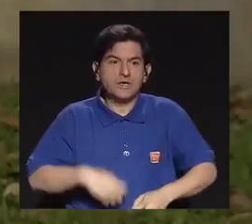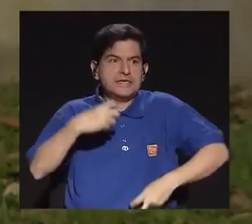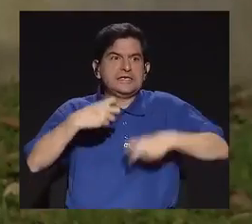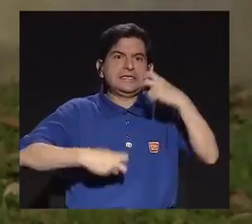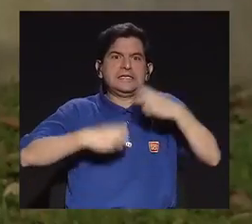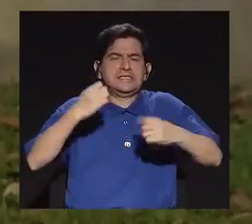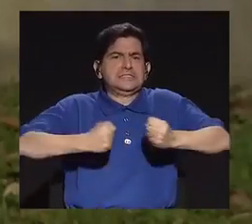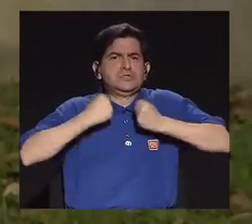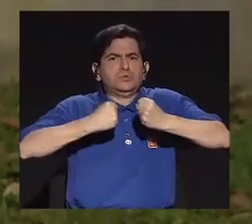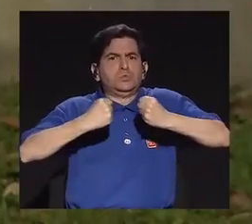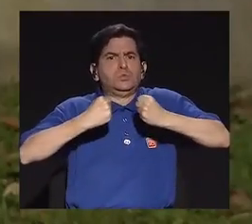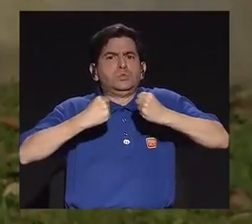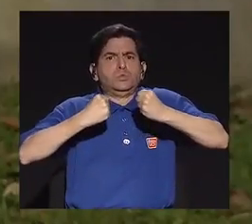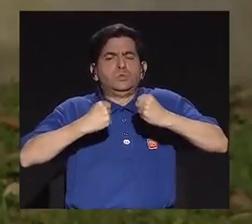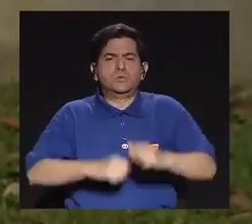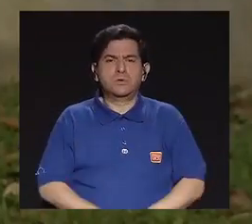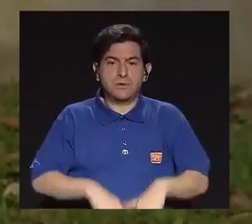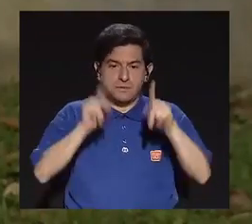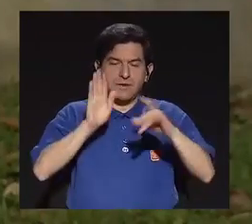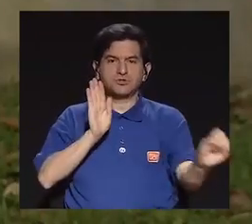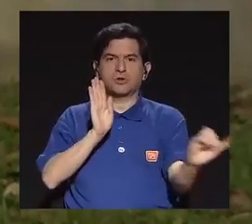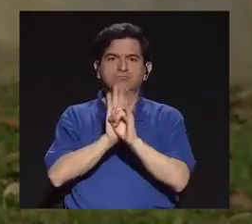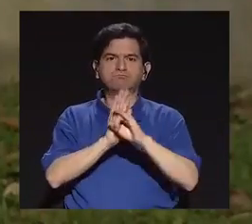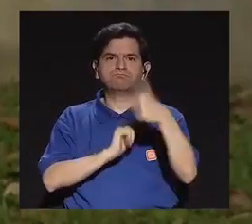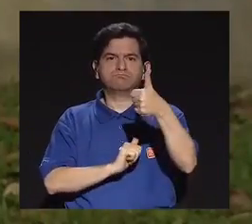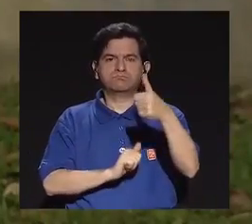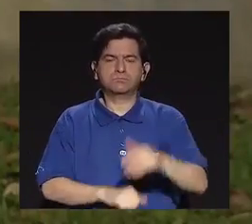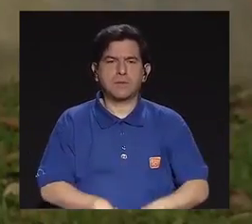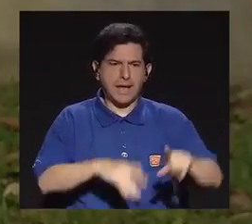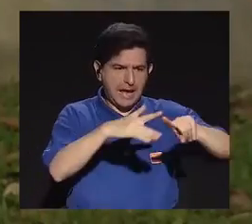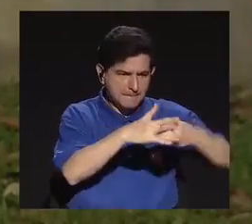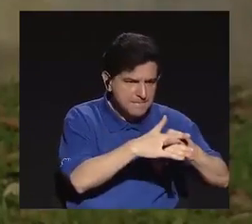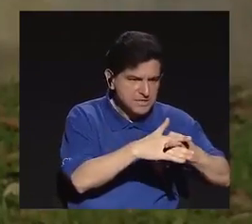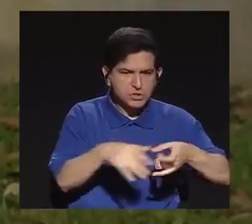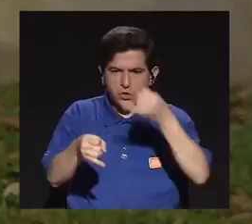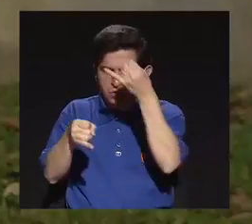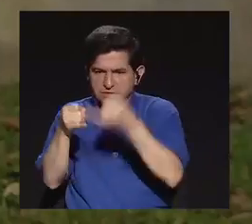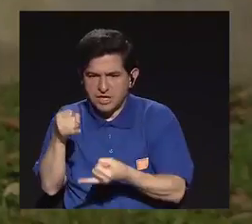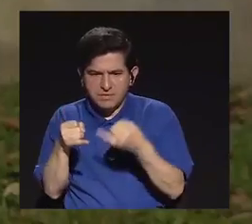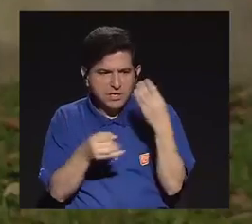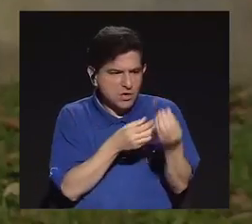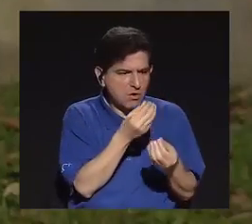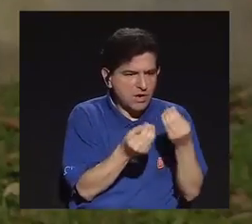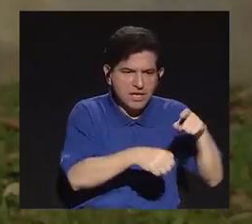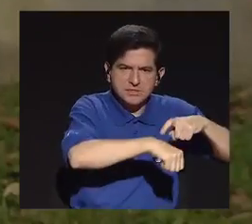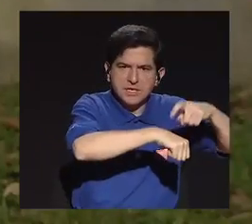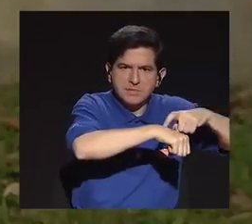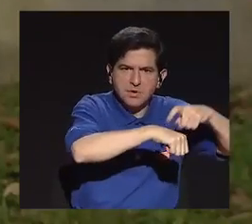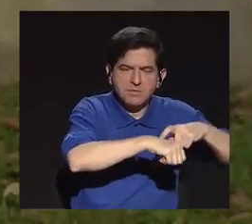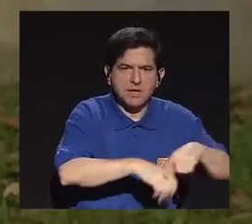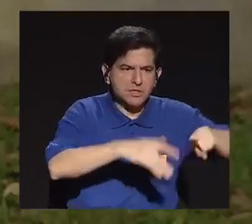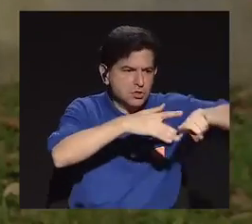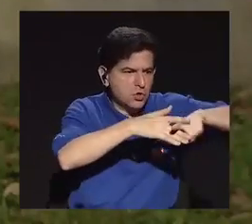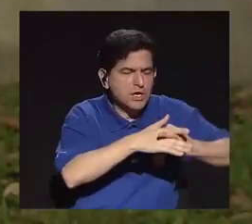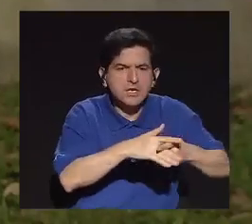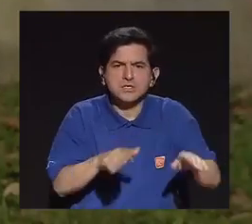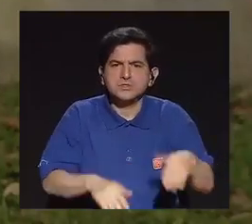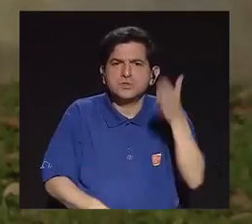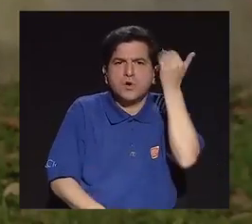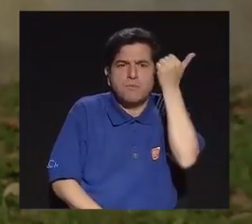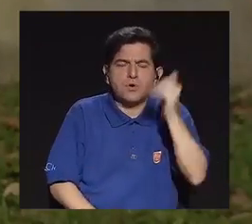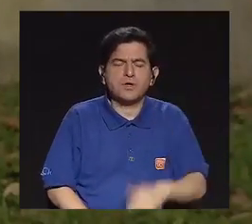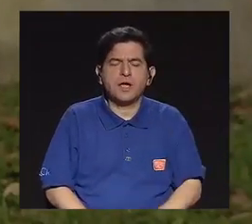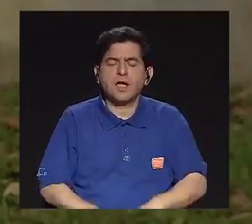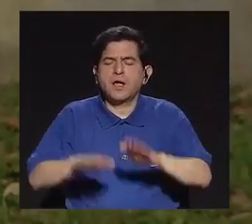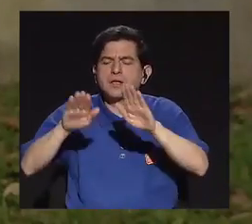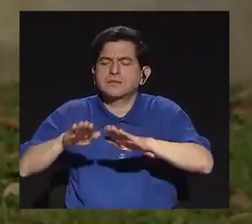crisis fuerte que el paciente la debe identificar muy bien. ¿Cuándo le empezó? ¿Cuándo le terminó? ¿Qué estaba haciendo? ¿Qué le disparó la crisis? ¿Qué